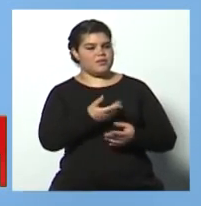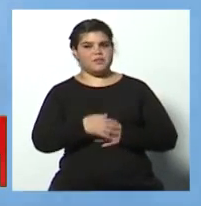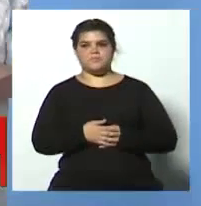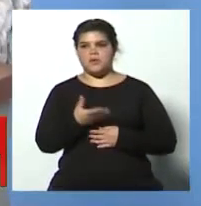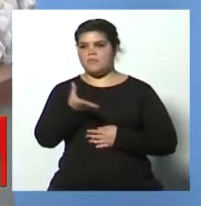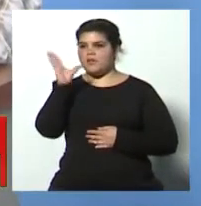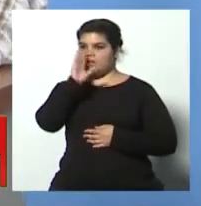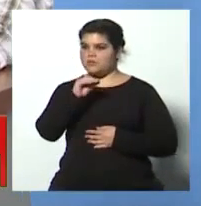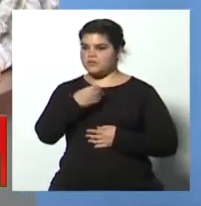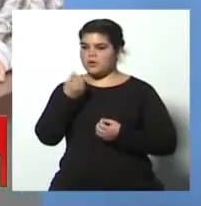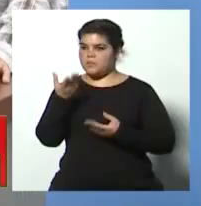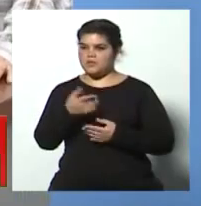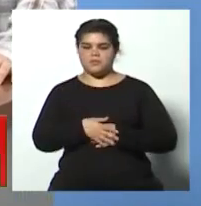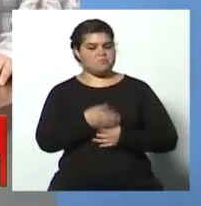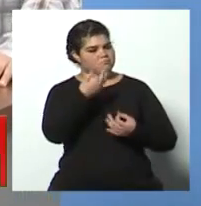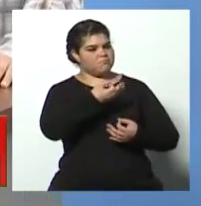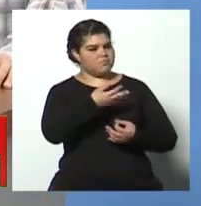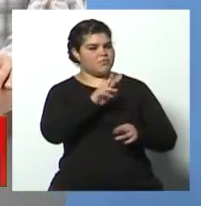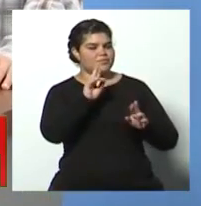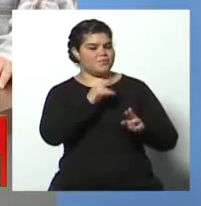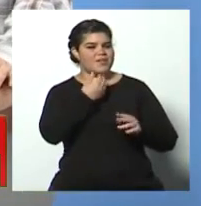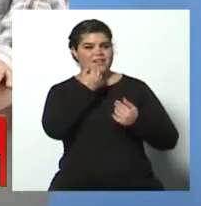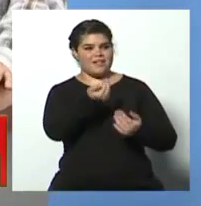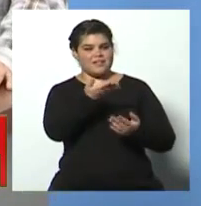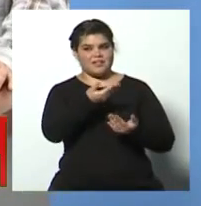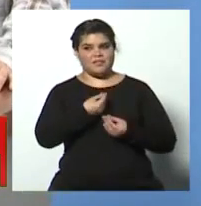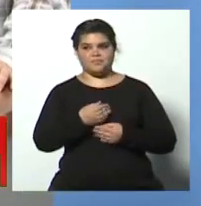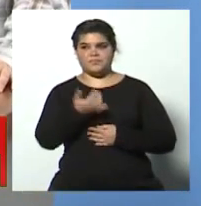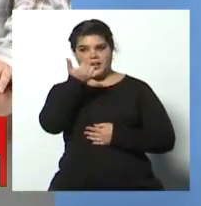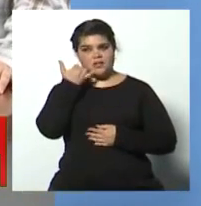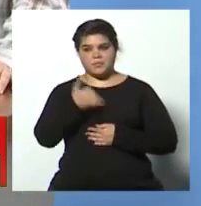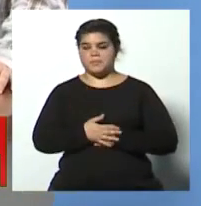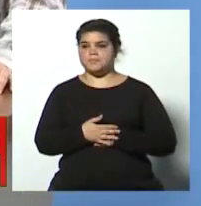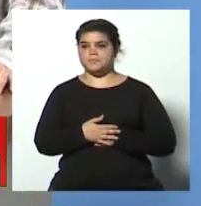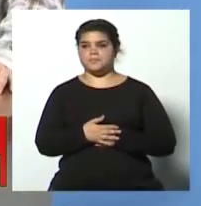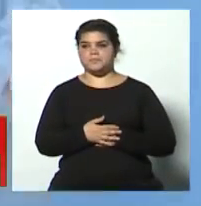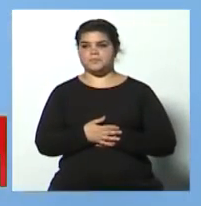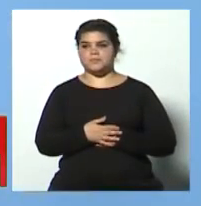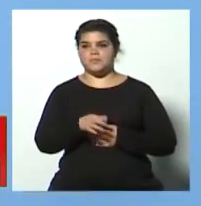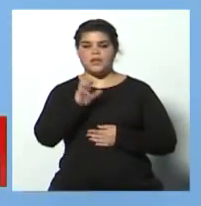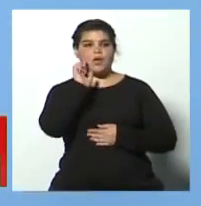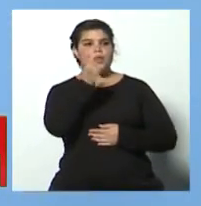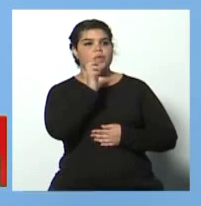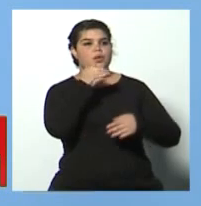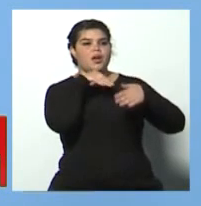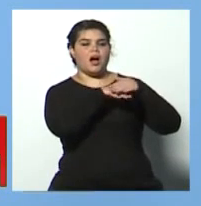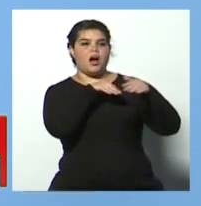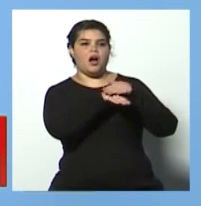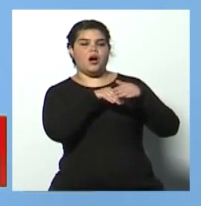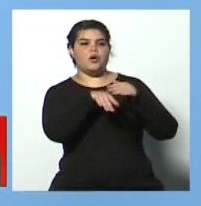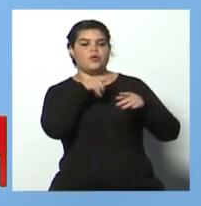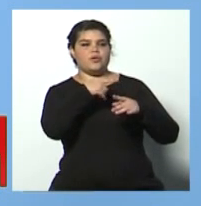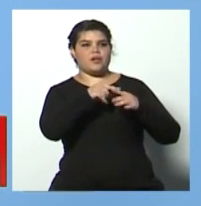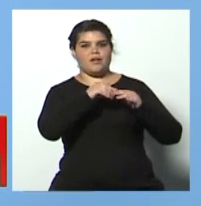Buenas noches, Ignacio. ¿Cómo estás? Muy bien, por suerte. Gracias por esta comunicación. No. Bueno, el dólar ahorro marcó un récord de